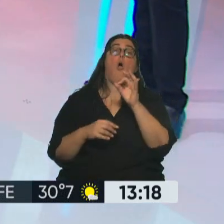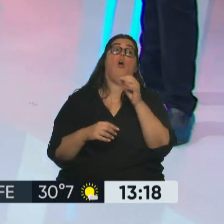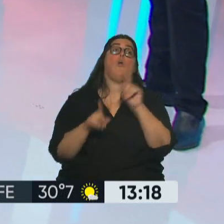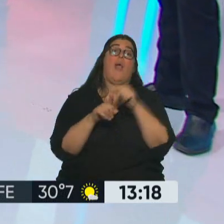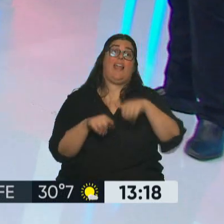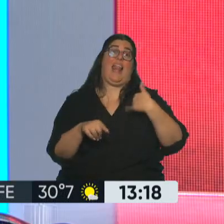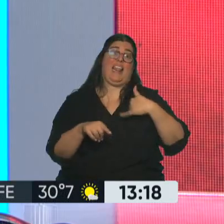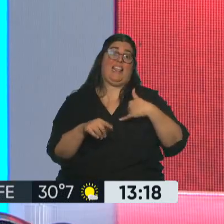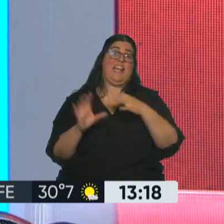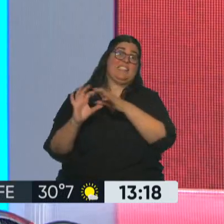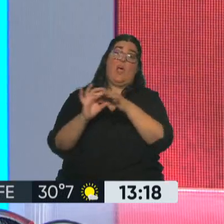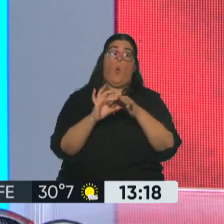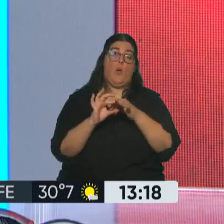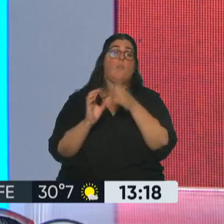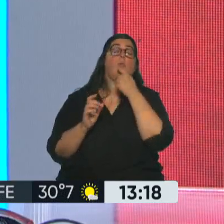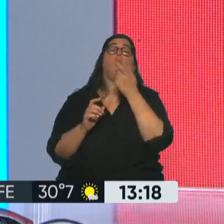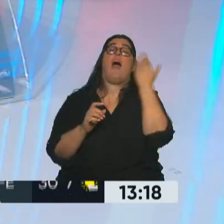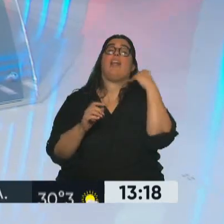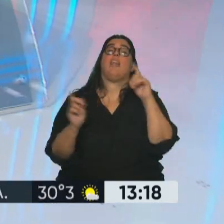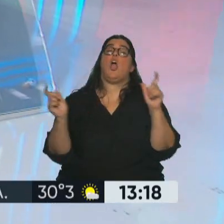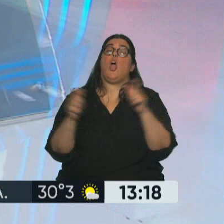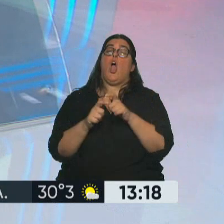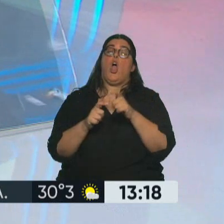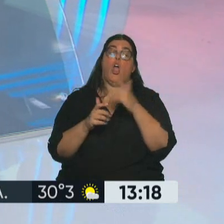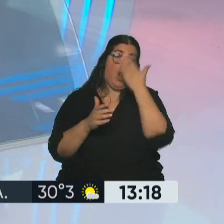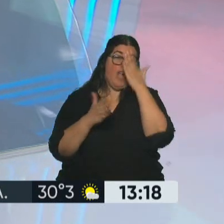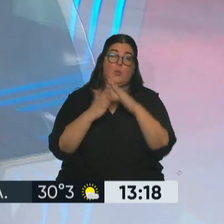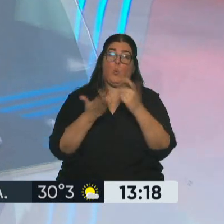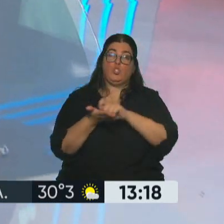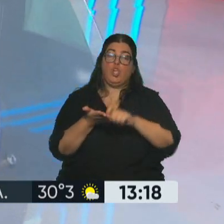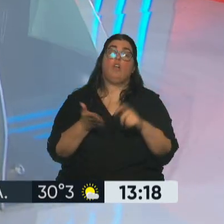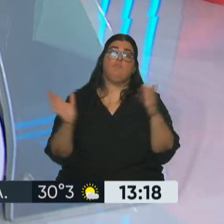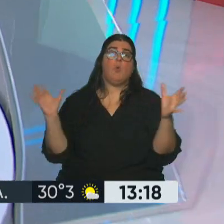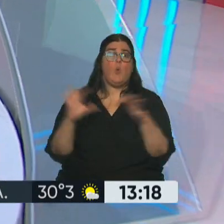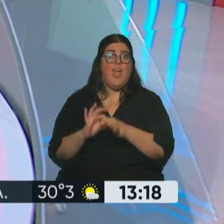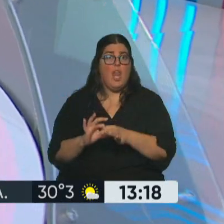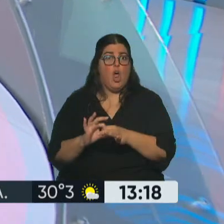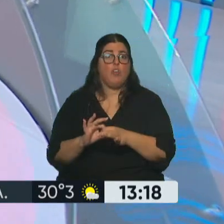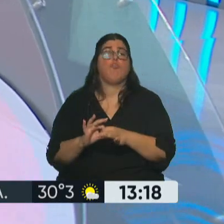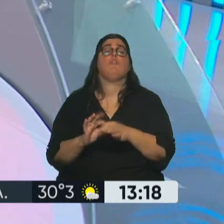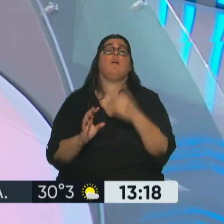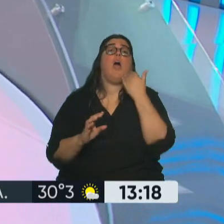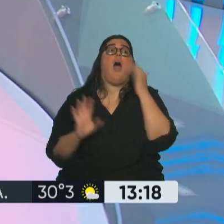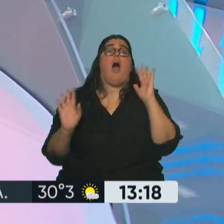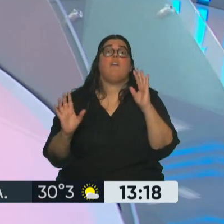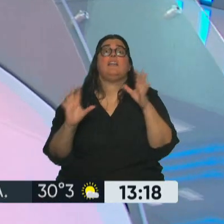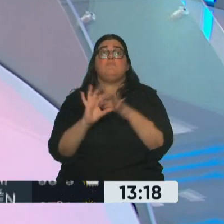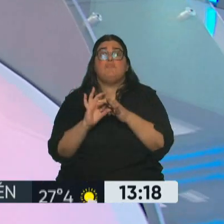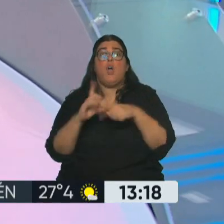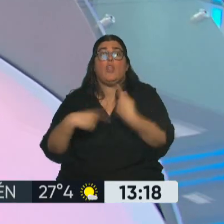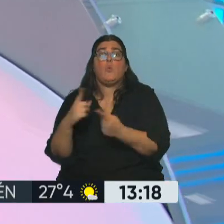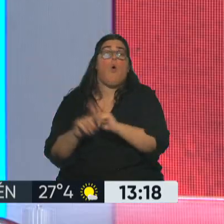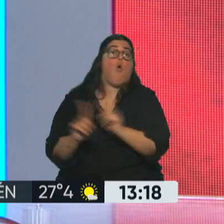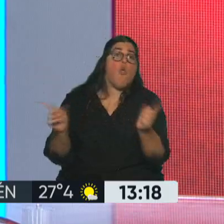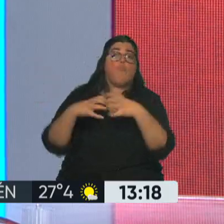y la extrema derecha. En la Constituyente se unieron. Sí, claro. Entonces la pregunta es si esta derrota mantiene esa unión o no. Creo que me